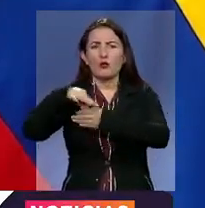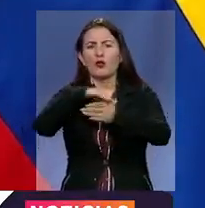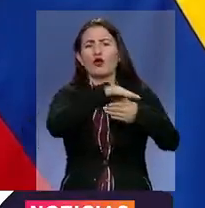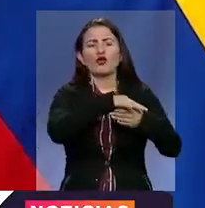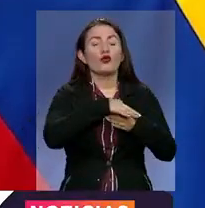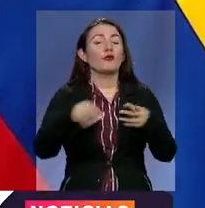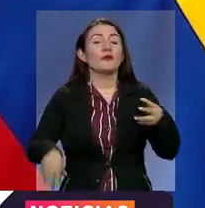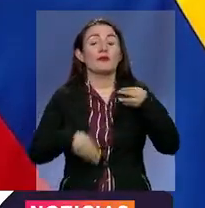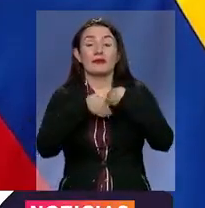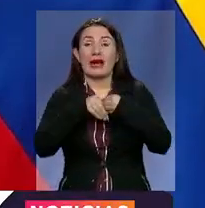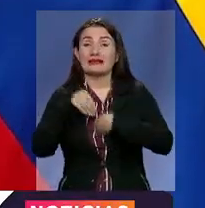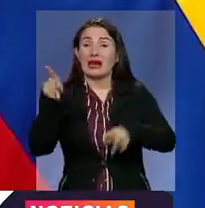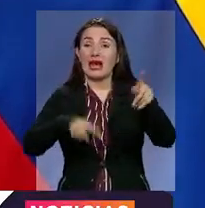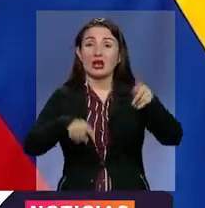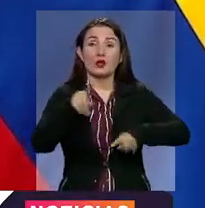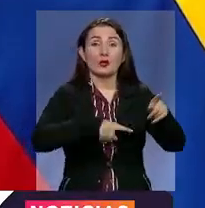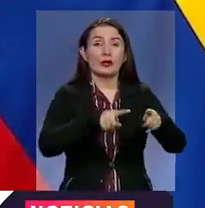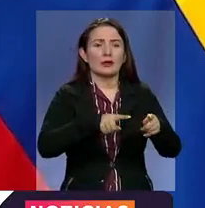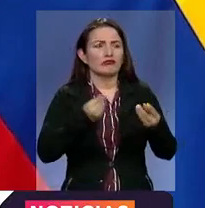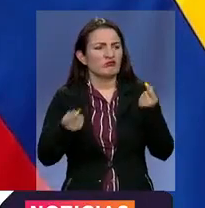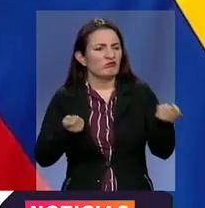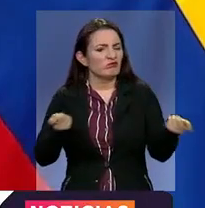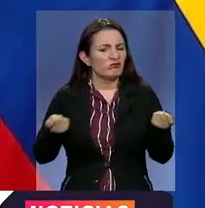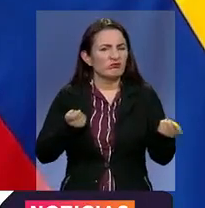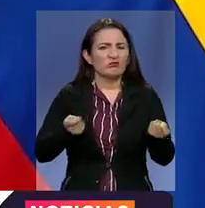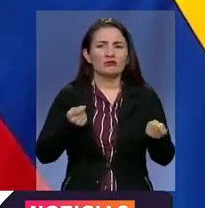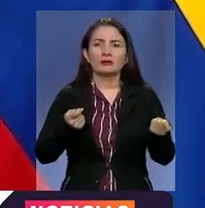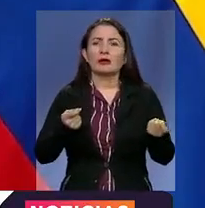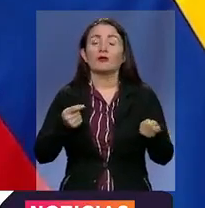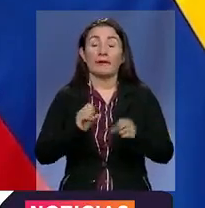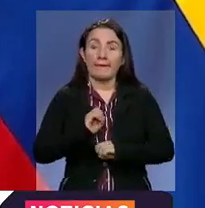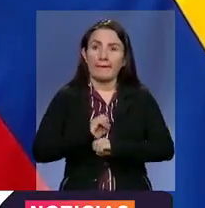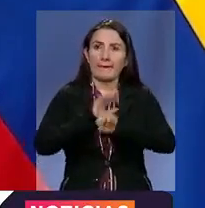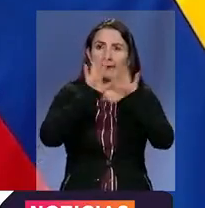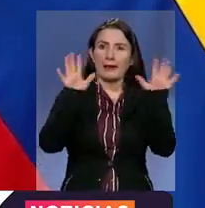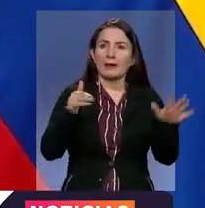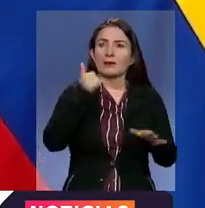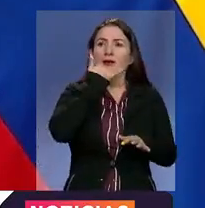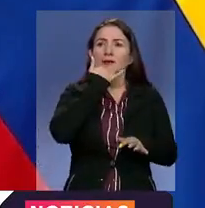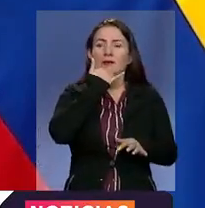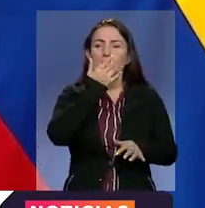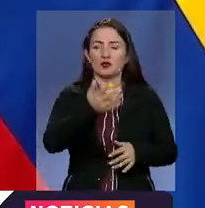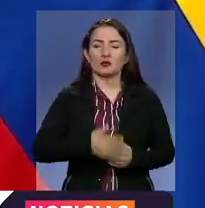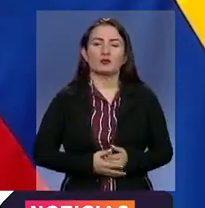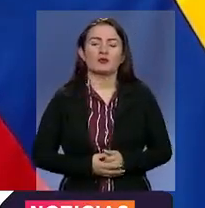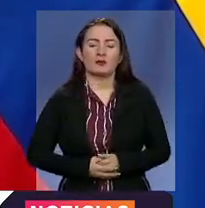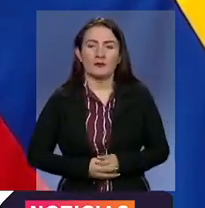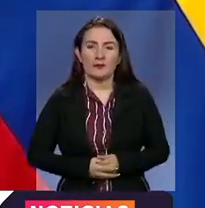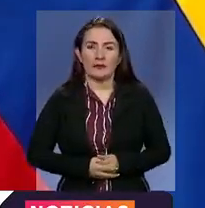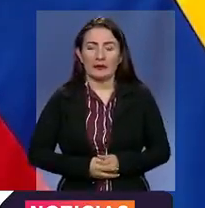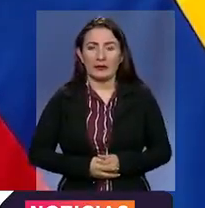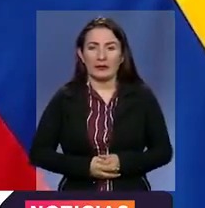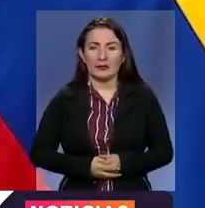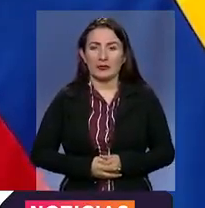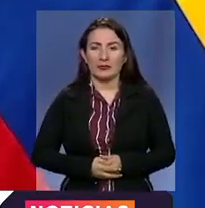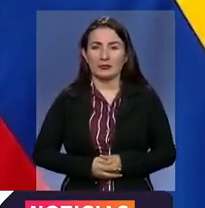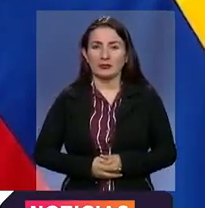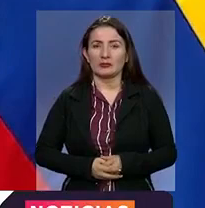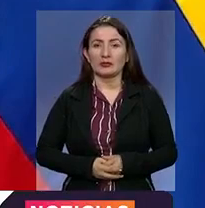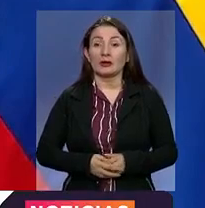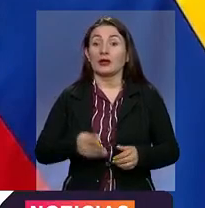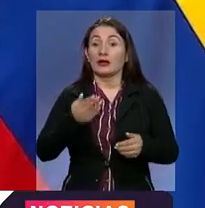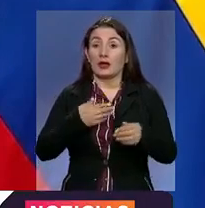y también cuáles han sido las medidas para esclarecer realmente cuál fue el pronunciamiento